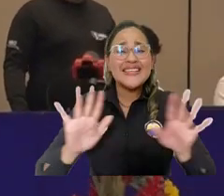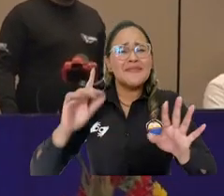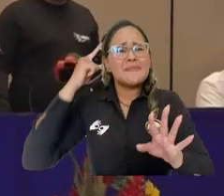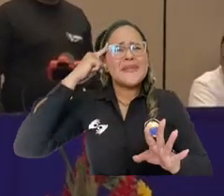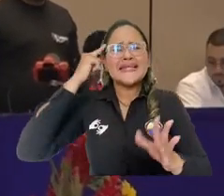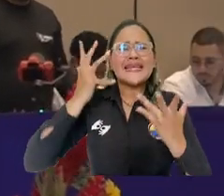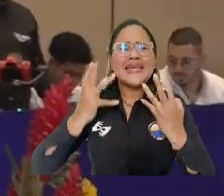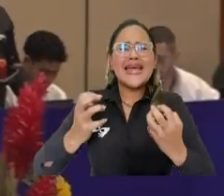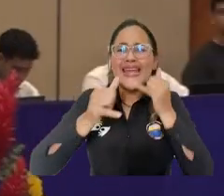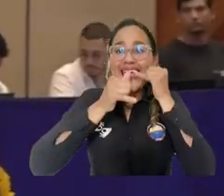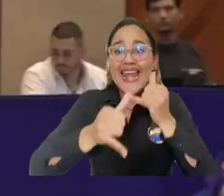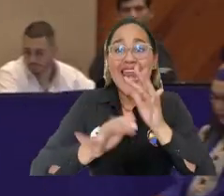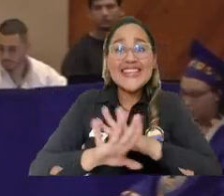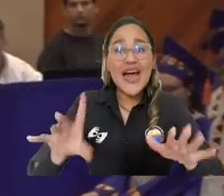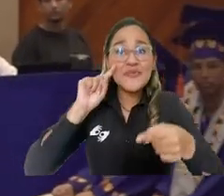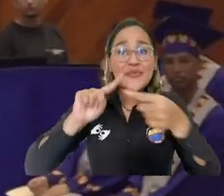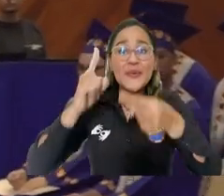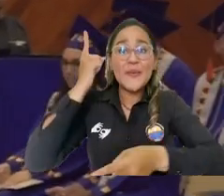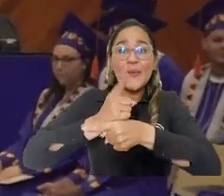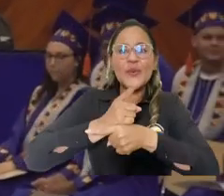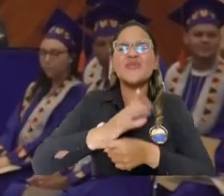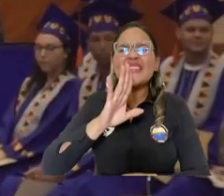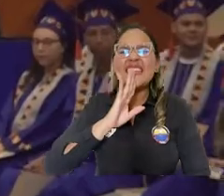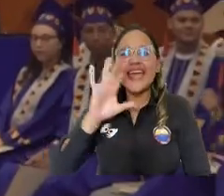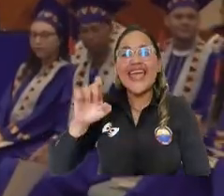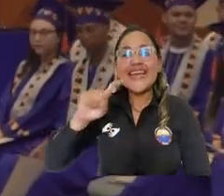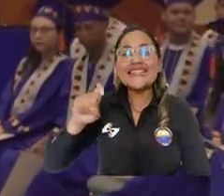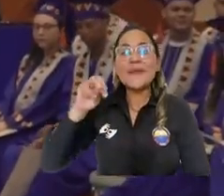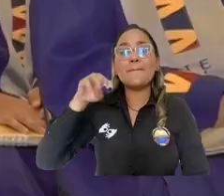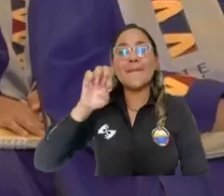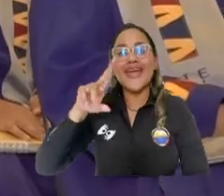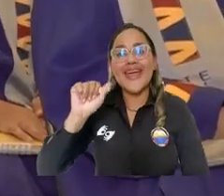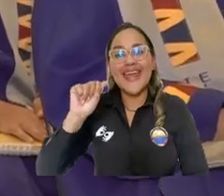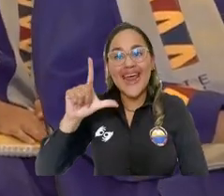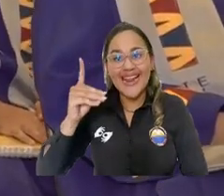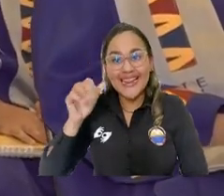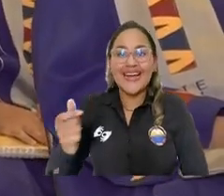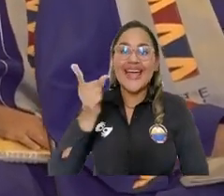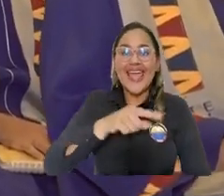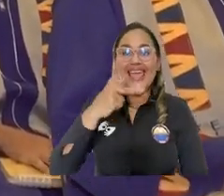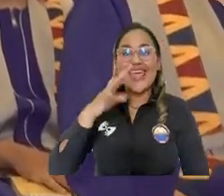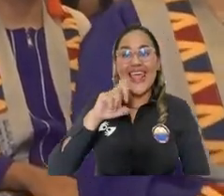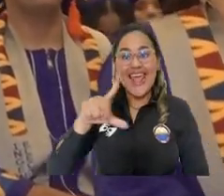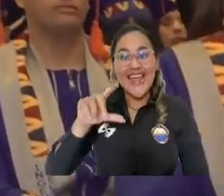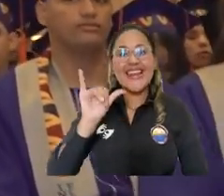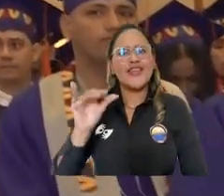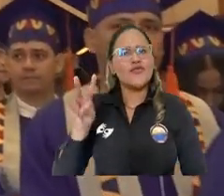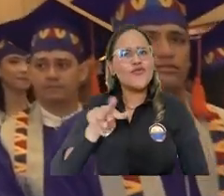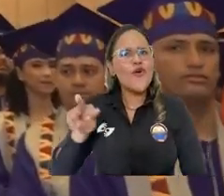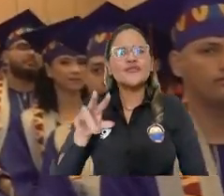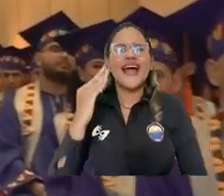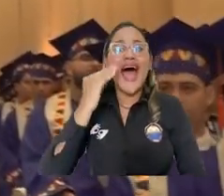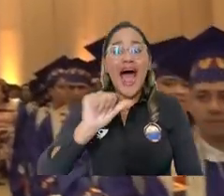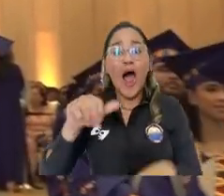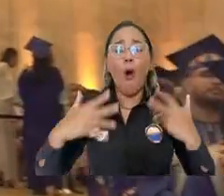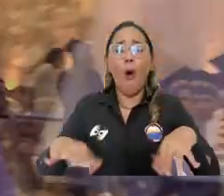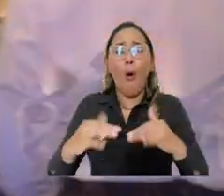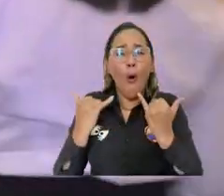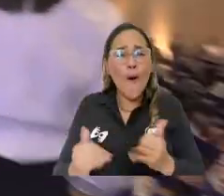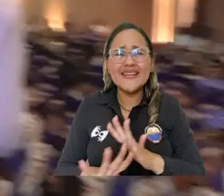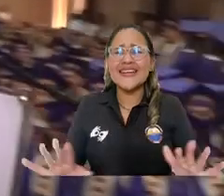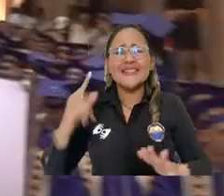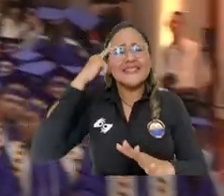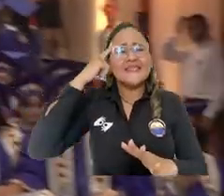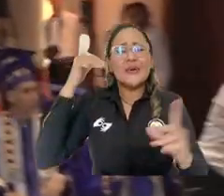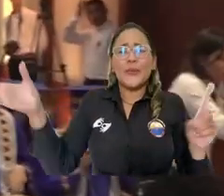el futuro lejano de convertirse en ingeniera se hizo realidad para Esmeralda Álvarez batia y Kelly Tejada Jiménez quienes